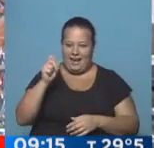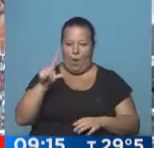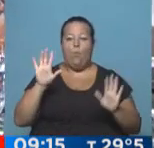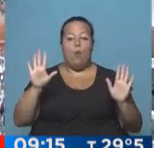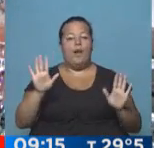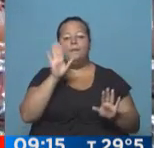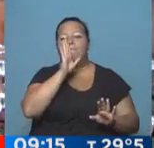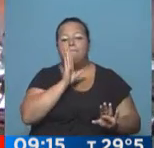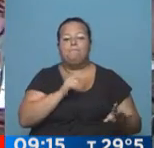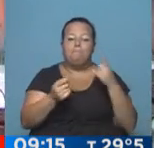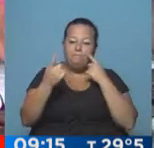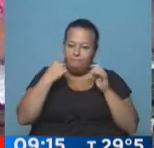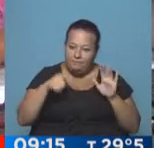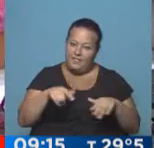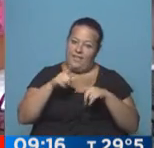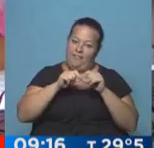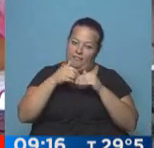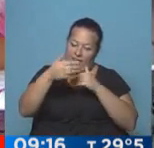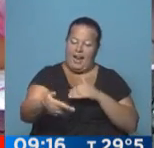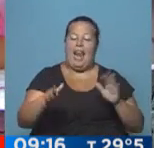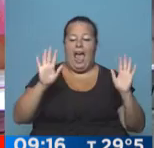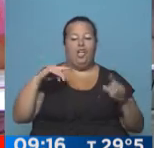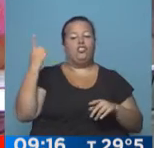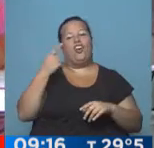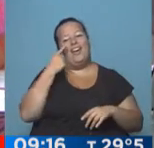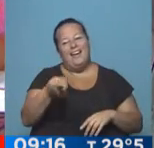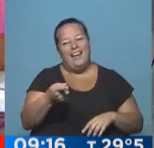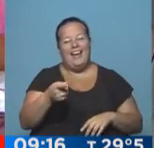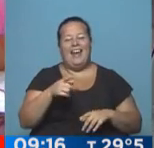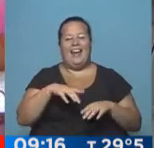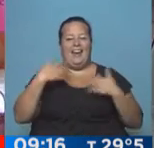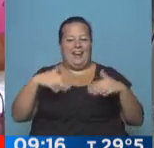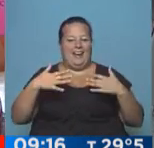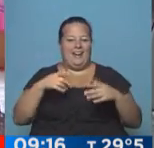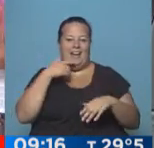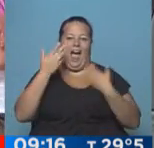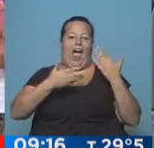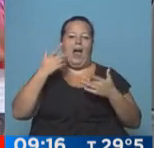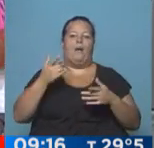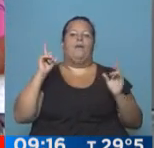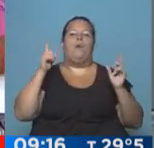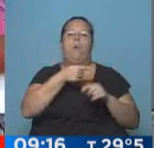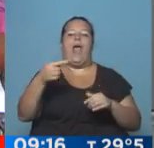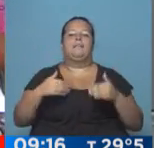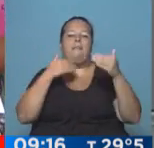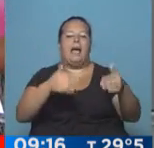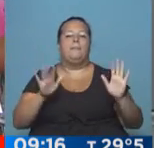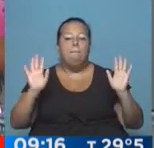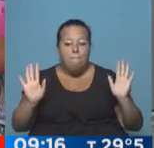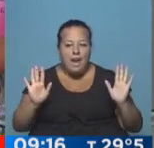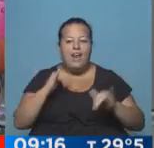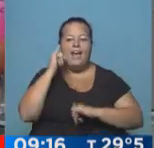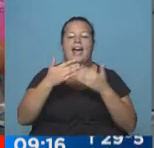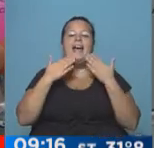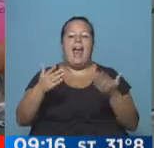prudencia con este plazo y claro todos vemos eso esas grandes palabras no cumplen una semana de plazo pero el detalle